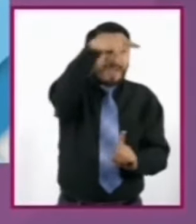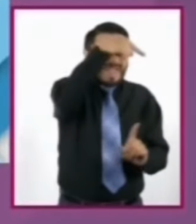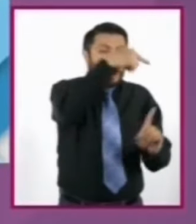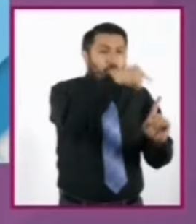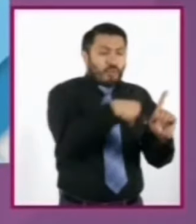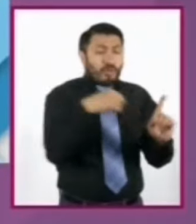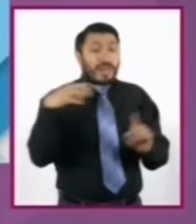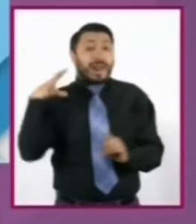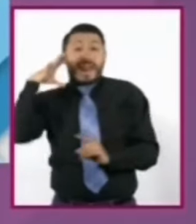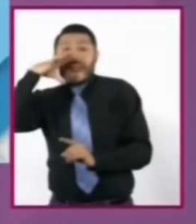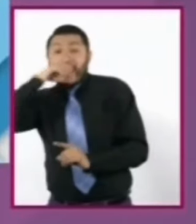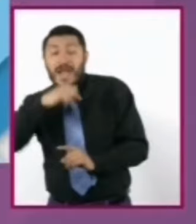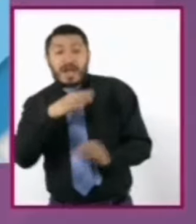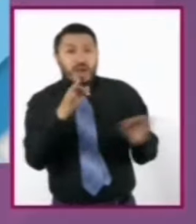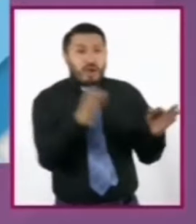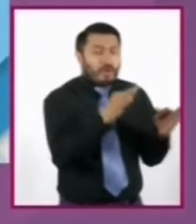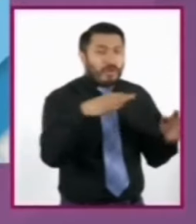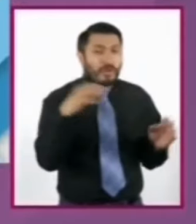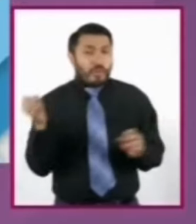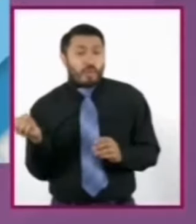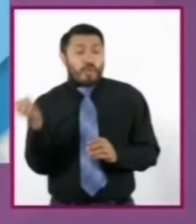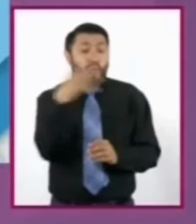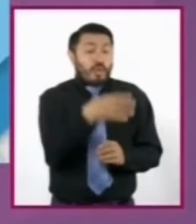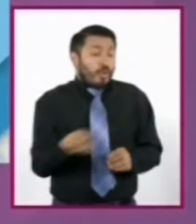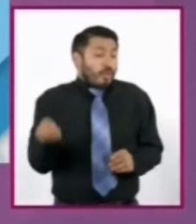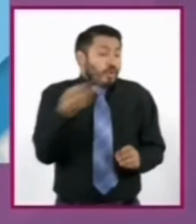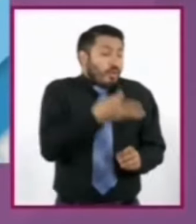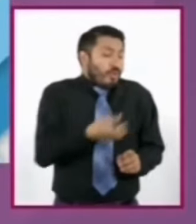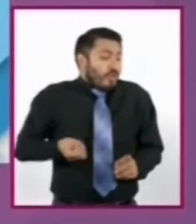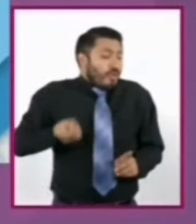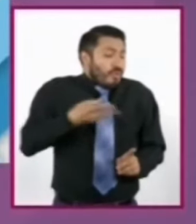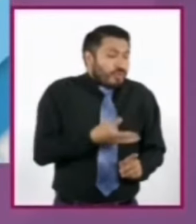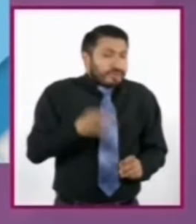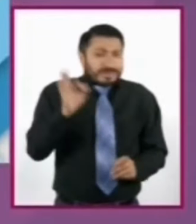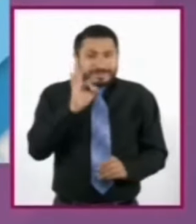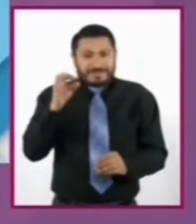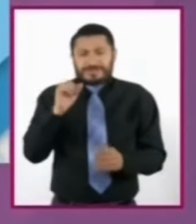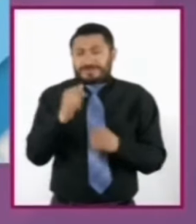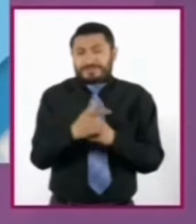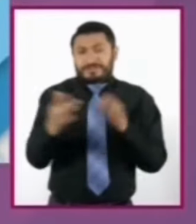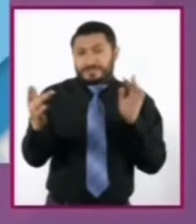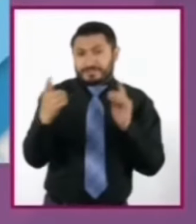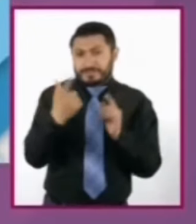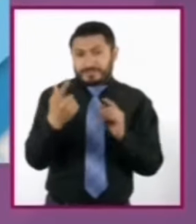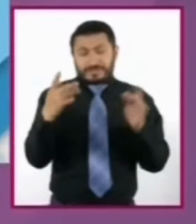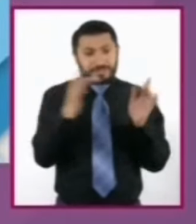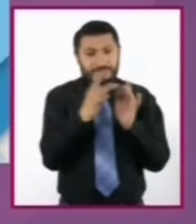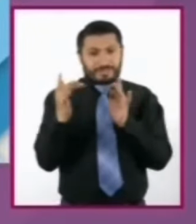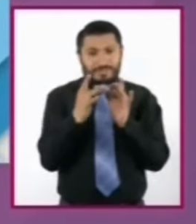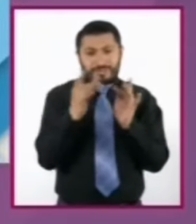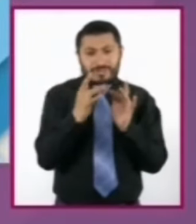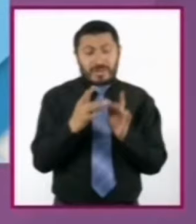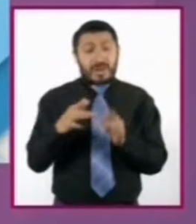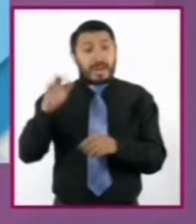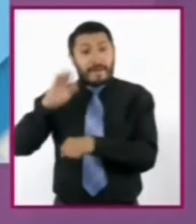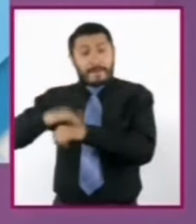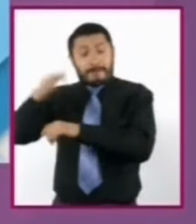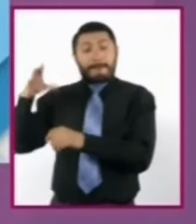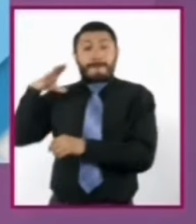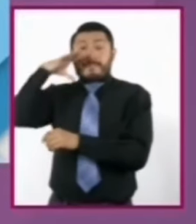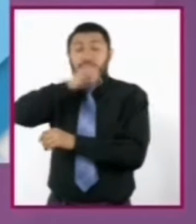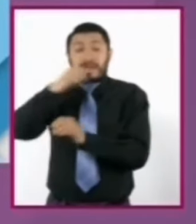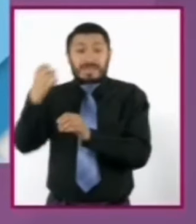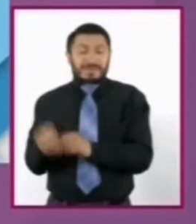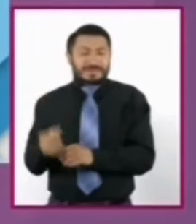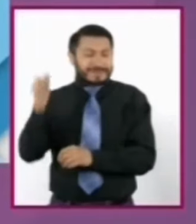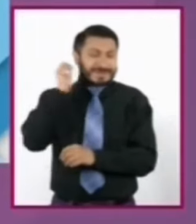Si ponemos en contacto dos cuerpos a diferente temperatura, las partículas del que tenga mayor